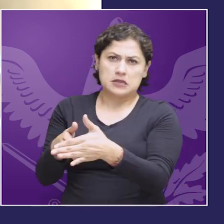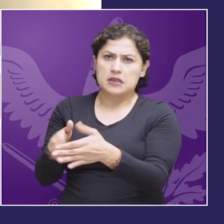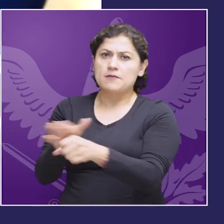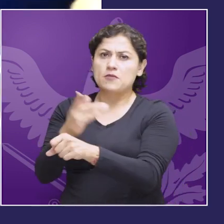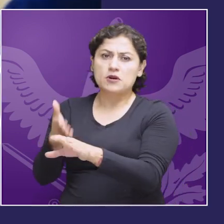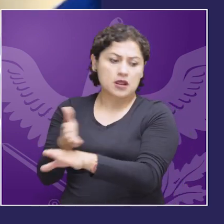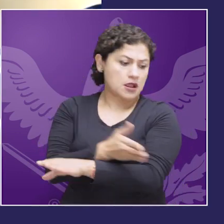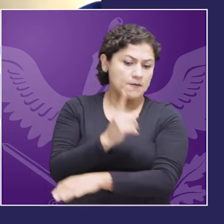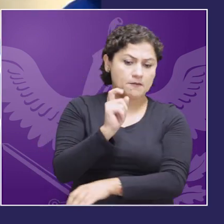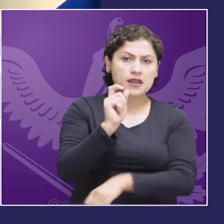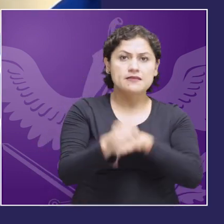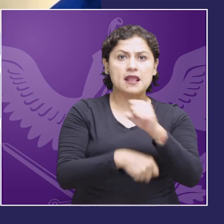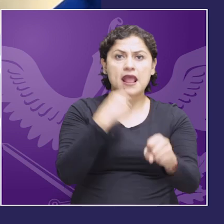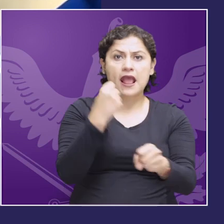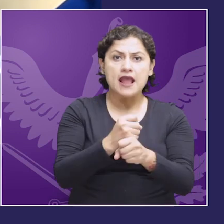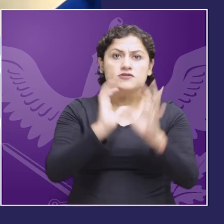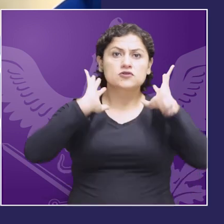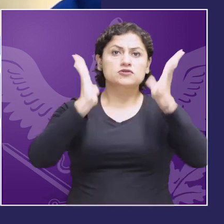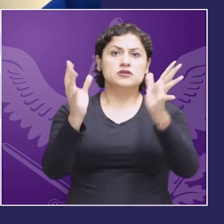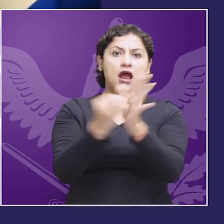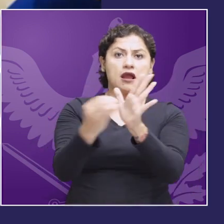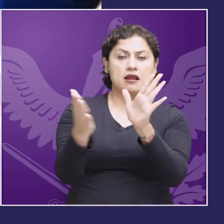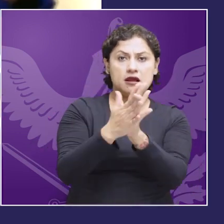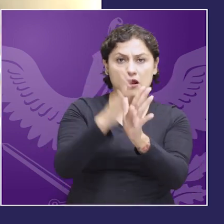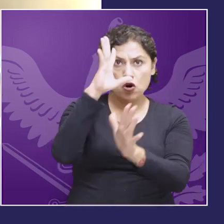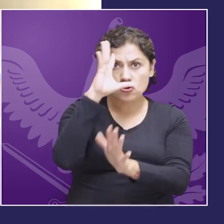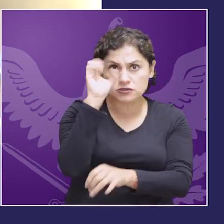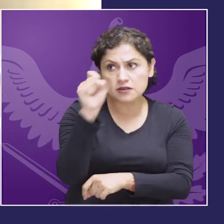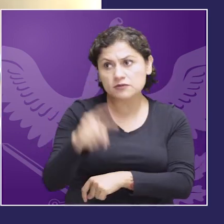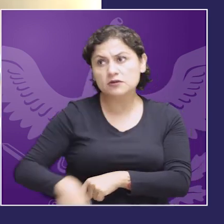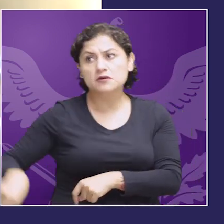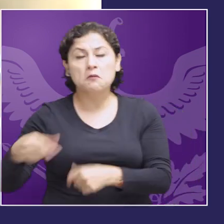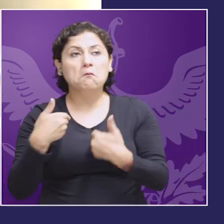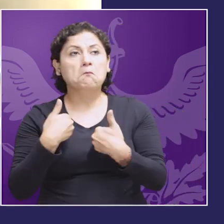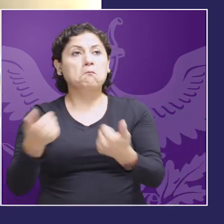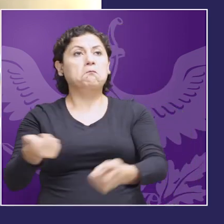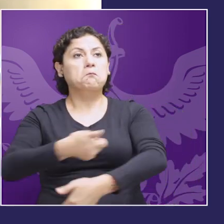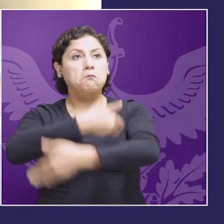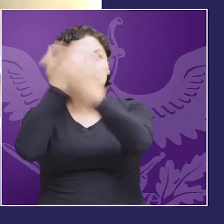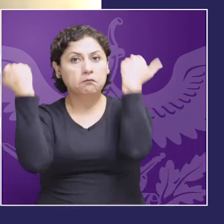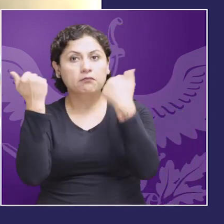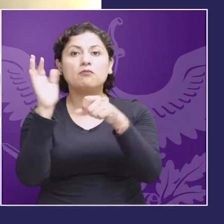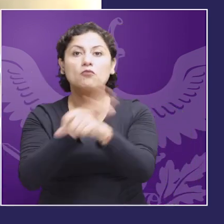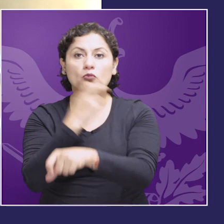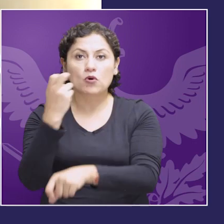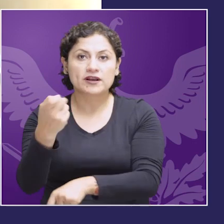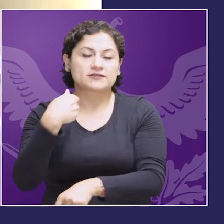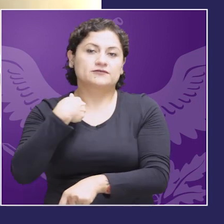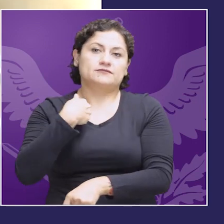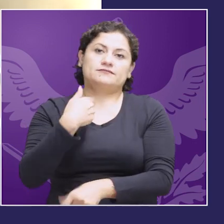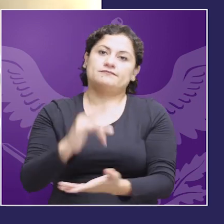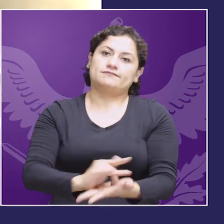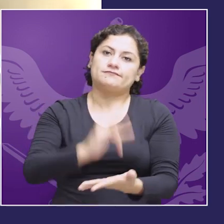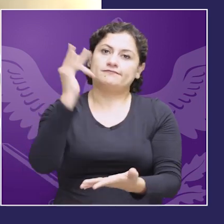interpelando conceptos que definimos hace 20 años. Por eso celebro que la Conferencia de la Mujer se haya hecho en Buenos